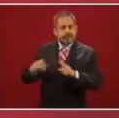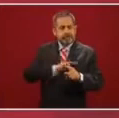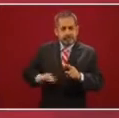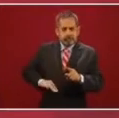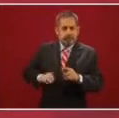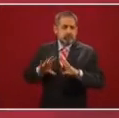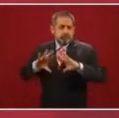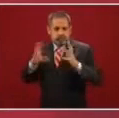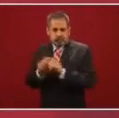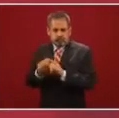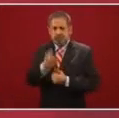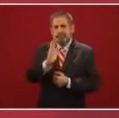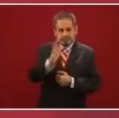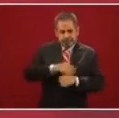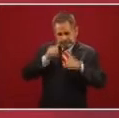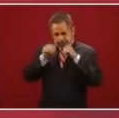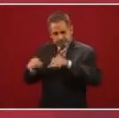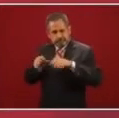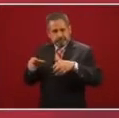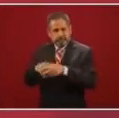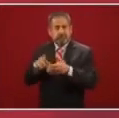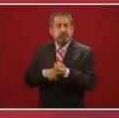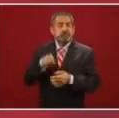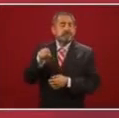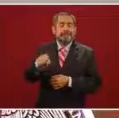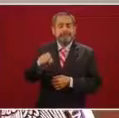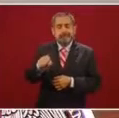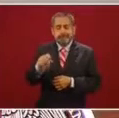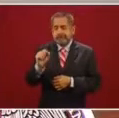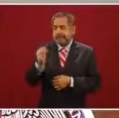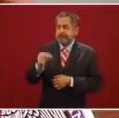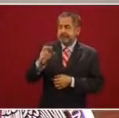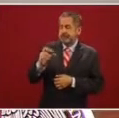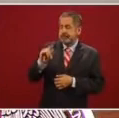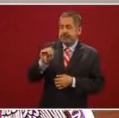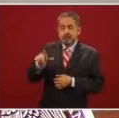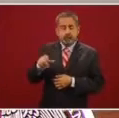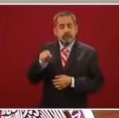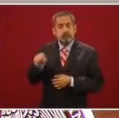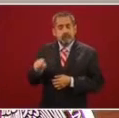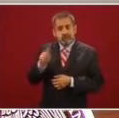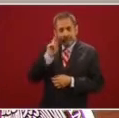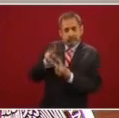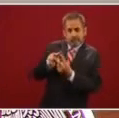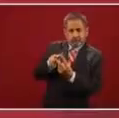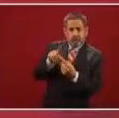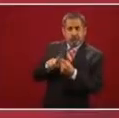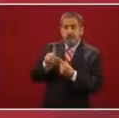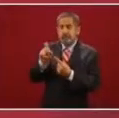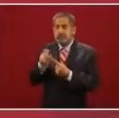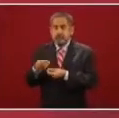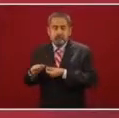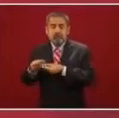en conjunto. Estamos también trabajando en este tema. Y para el caso de San Cristóbal de las Casas, ahí era donde veía yo los dos temas. El suministro